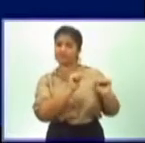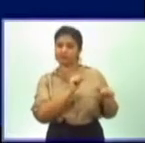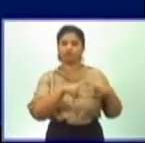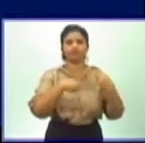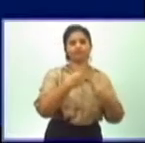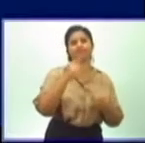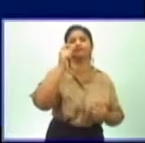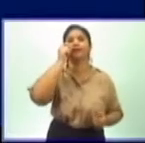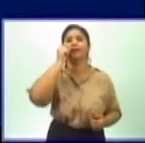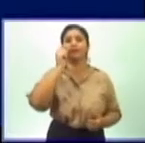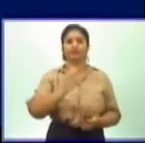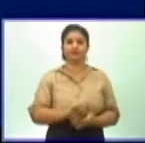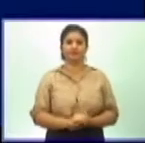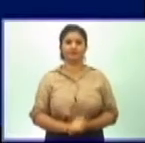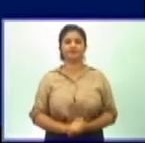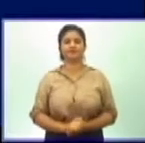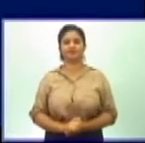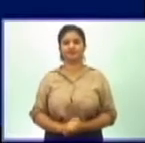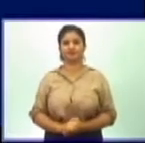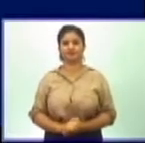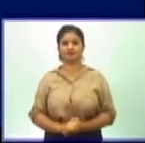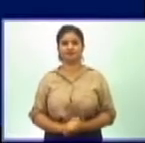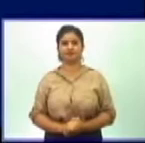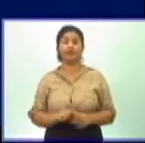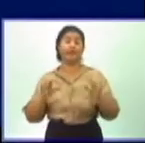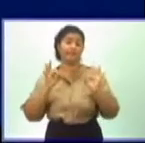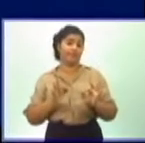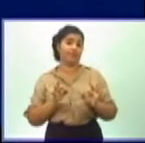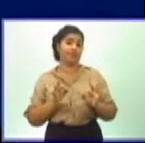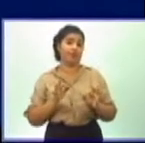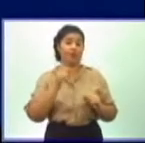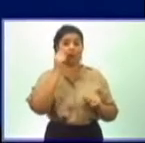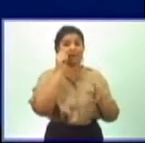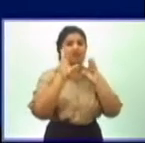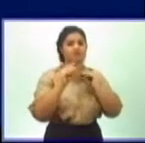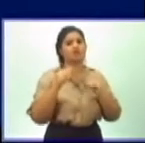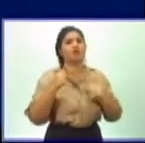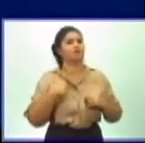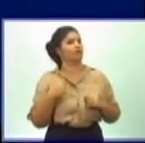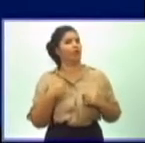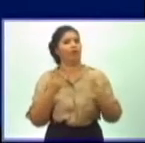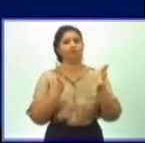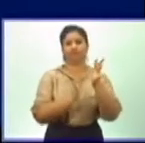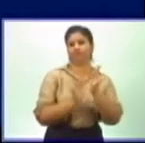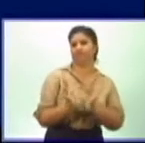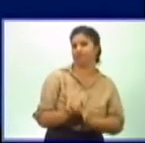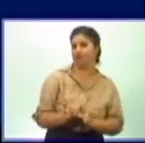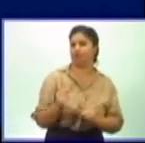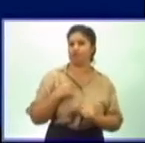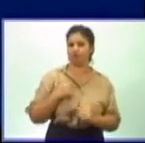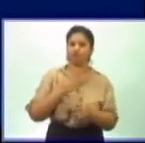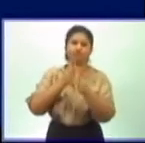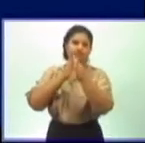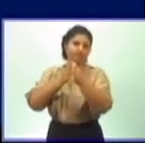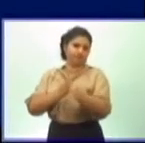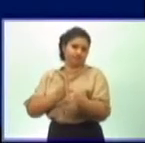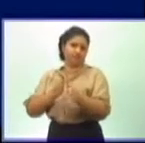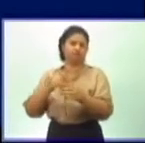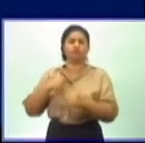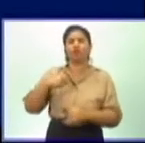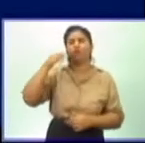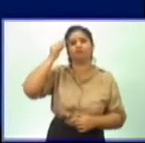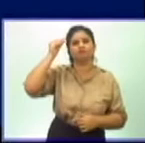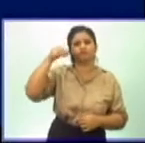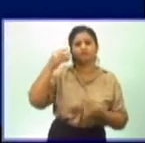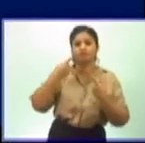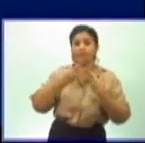adinerada para corregir errores, para organizar un poco a la familia. Y para ello utilizaban esta